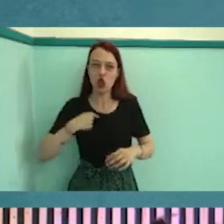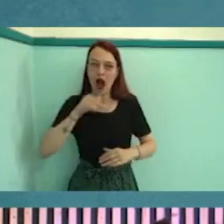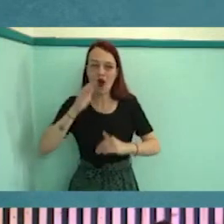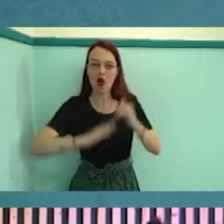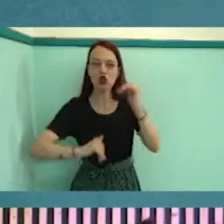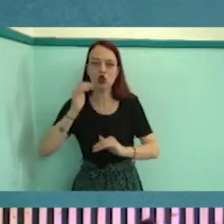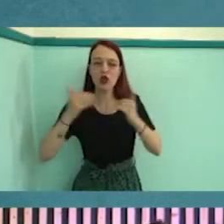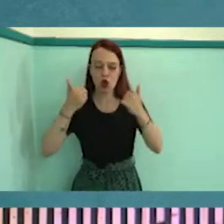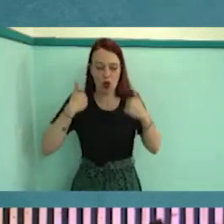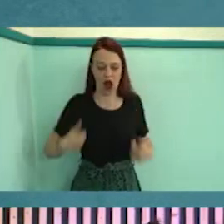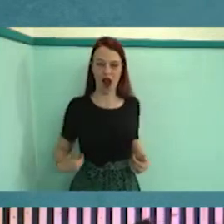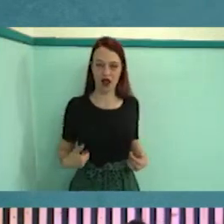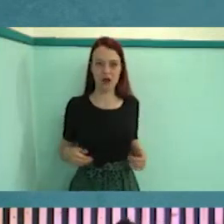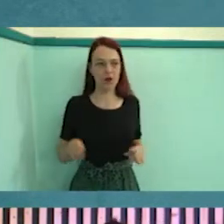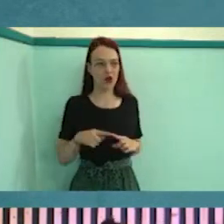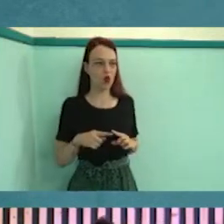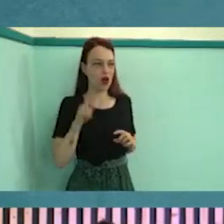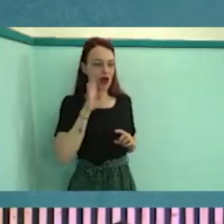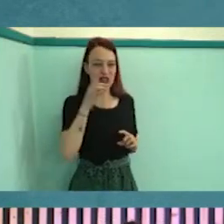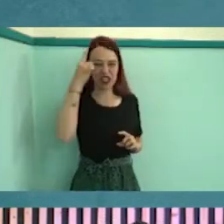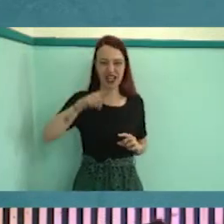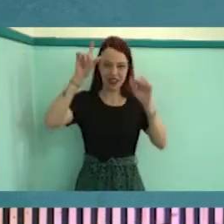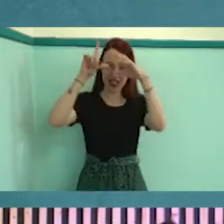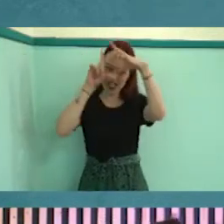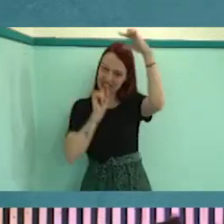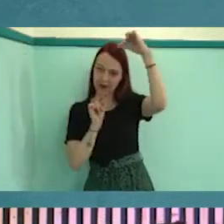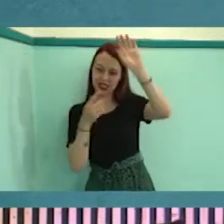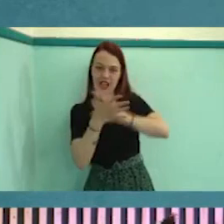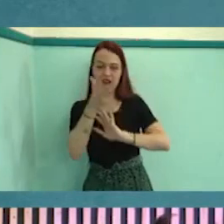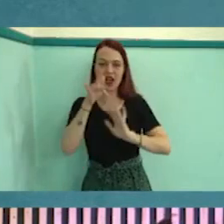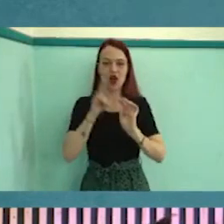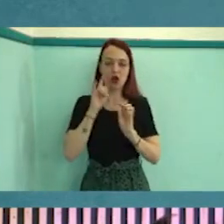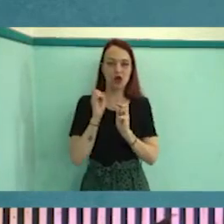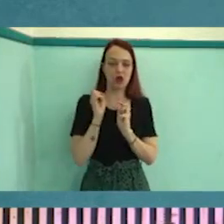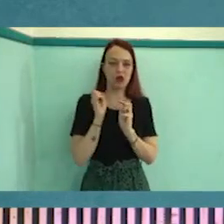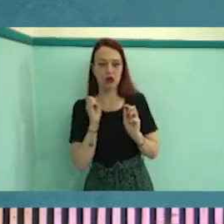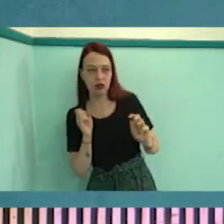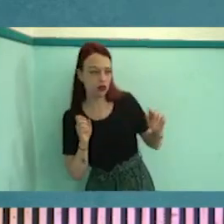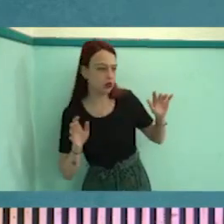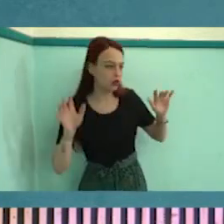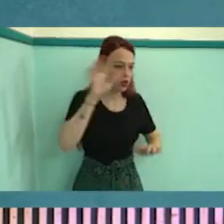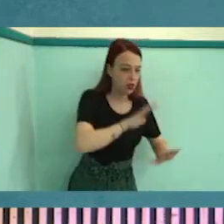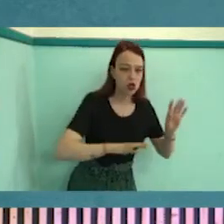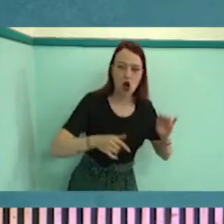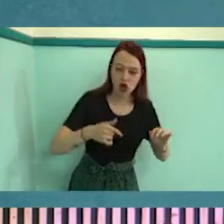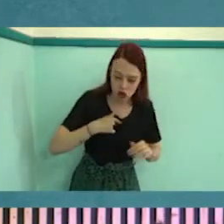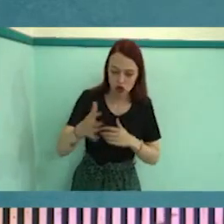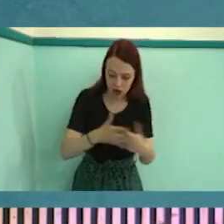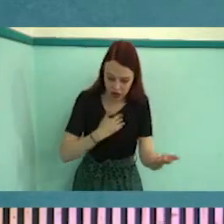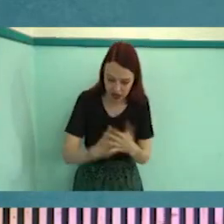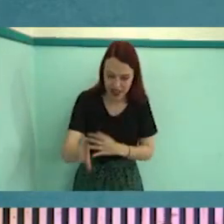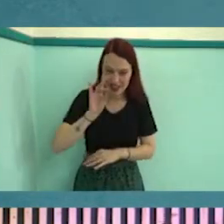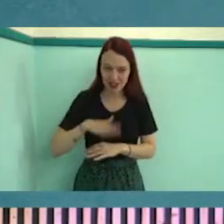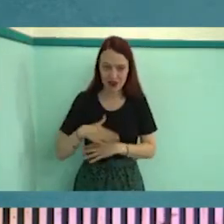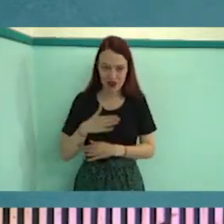ser no no esta cosa como que parece como un SIM no una cosa como un poco llevada por el viento no sino que voy tomando decisiones por y para mí juzgar a los